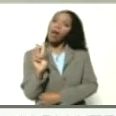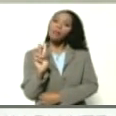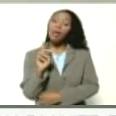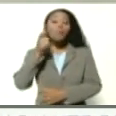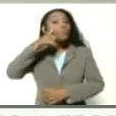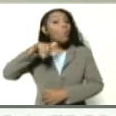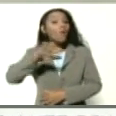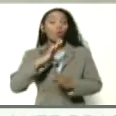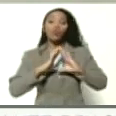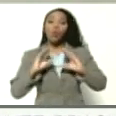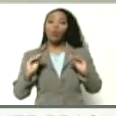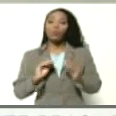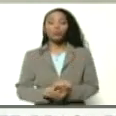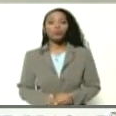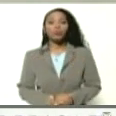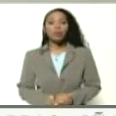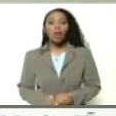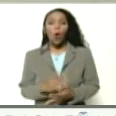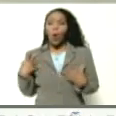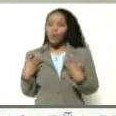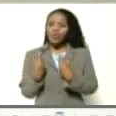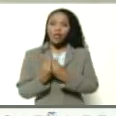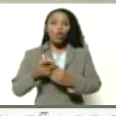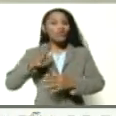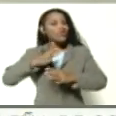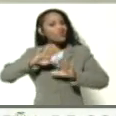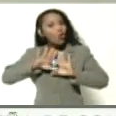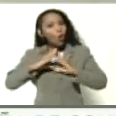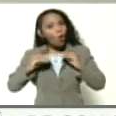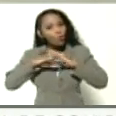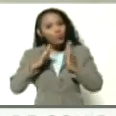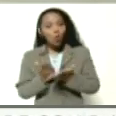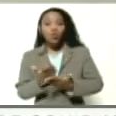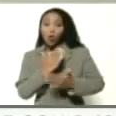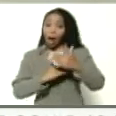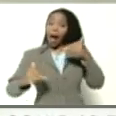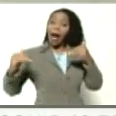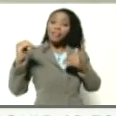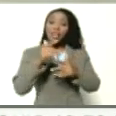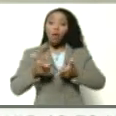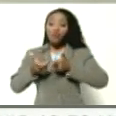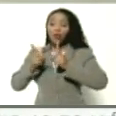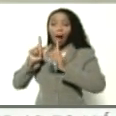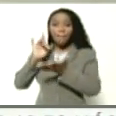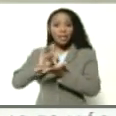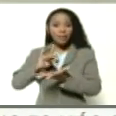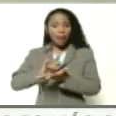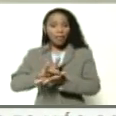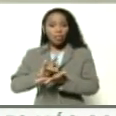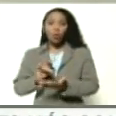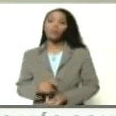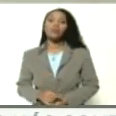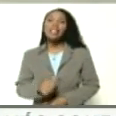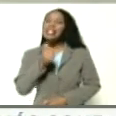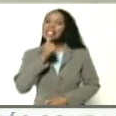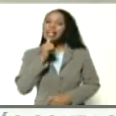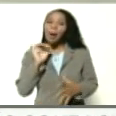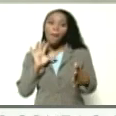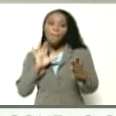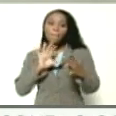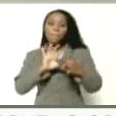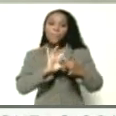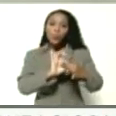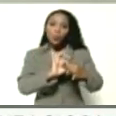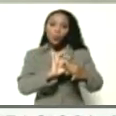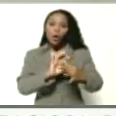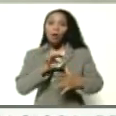pueblo todo, compañeras de todo el mundo y altas autoridades presentes, a quienes nos une la